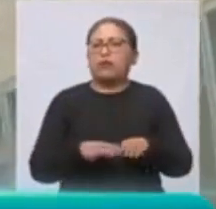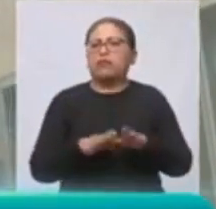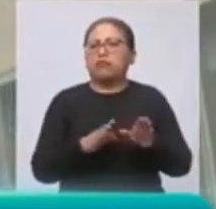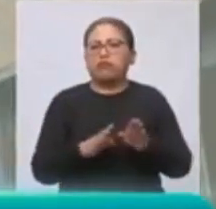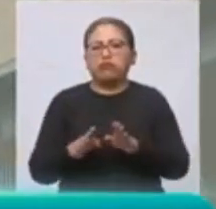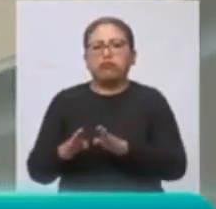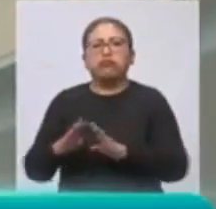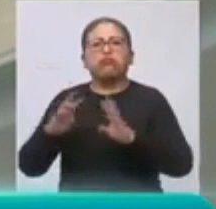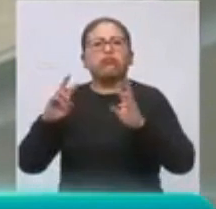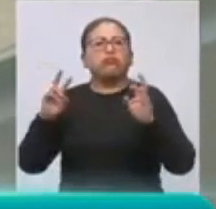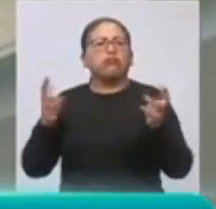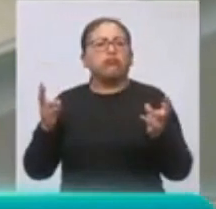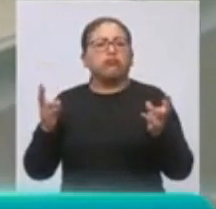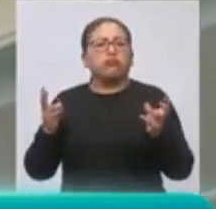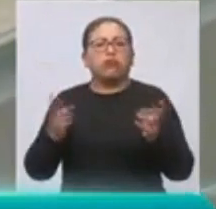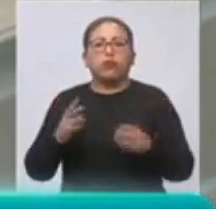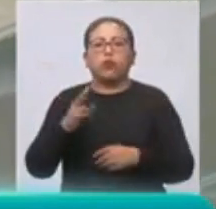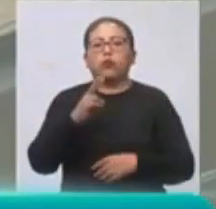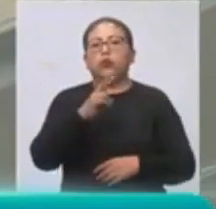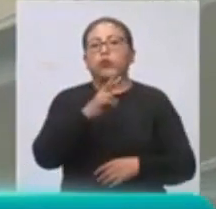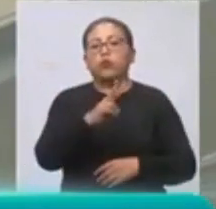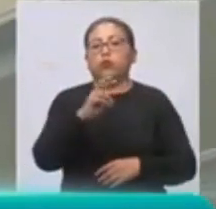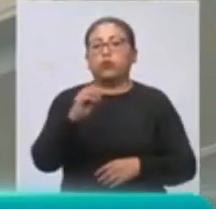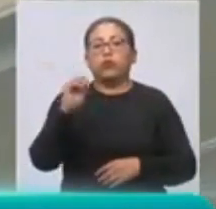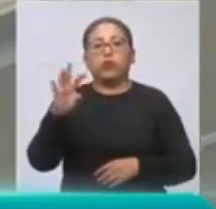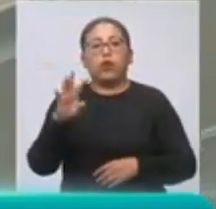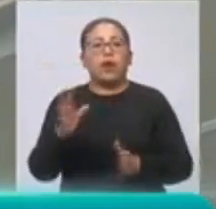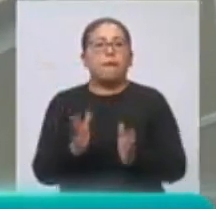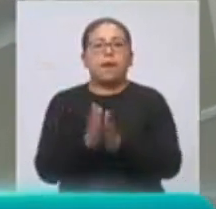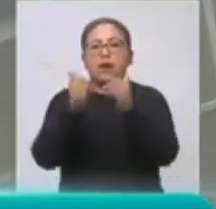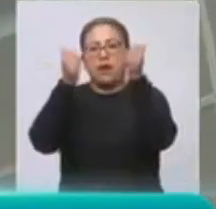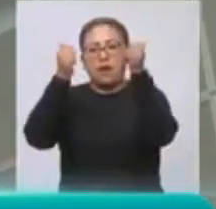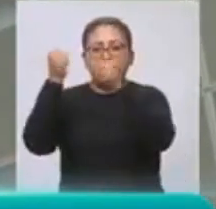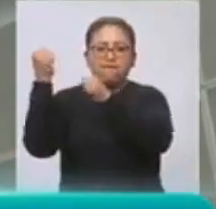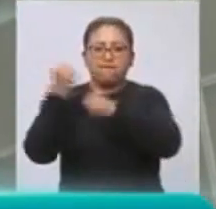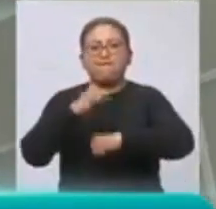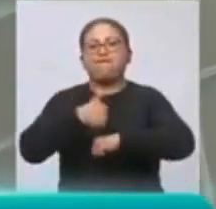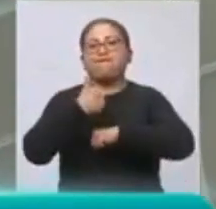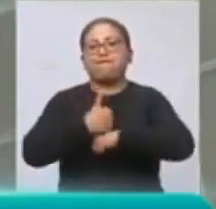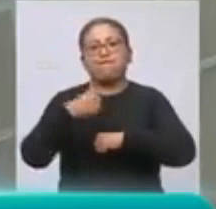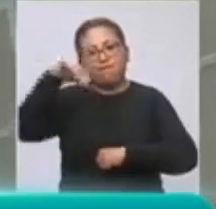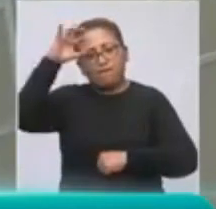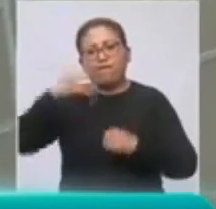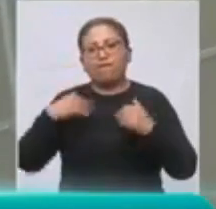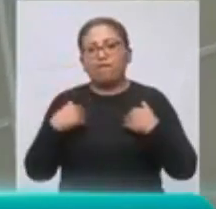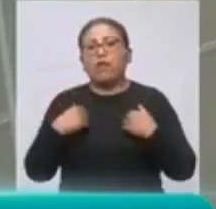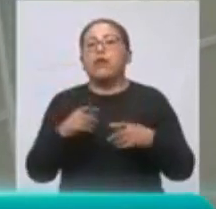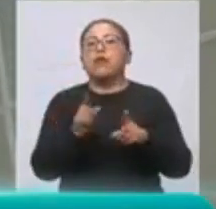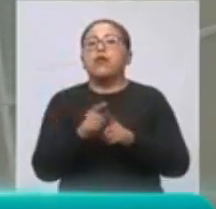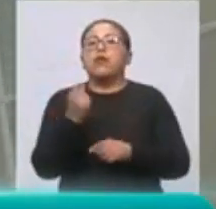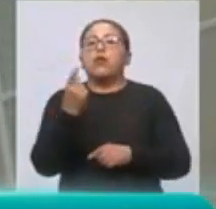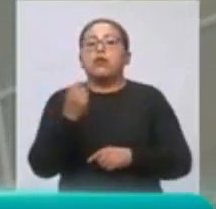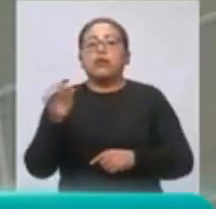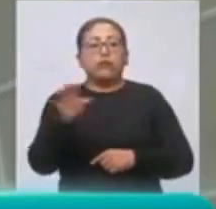municipio conmemorando los 204 años del aniversario de Tarija, que por supuesto se está celebrando también en los 11 municipios de